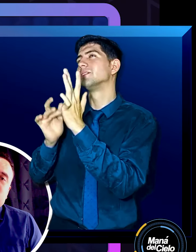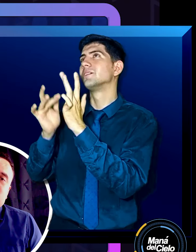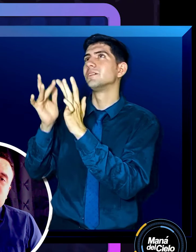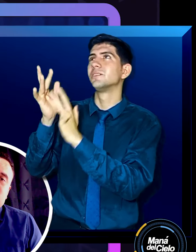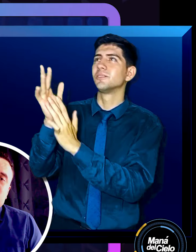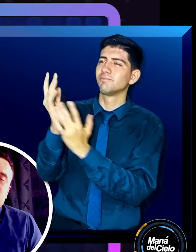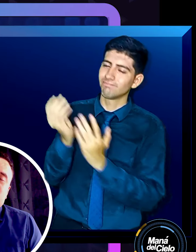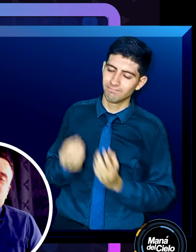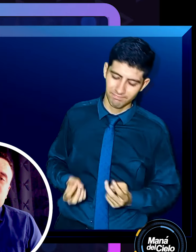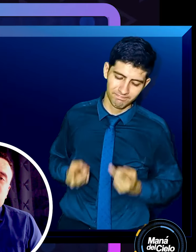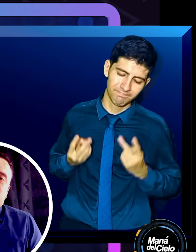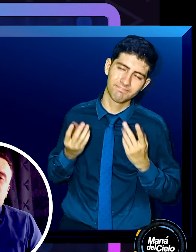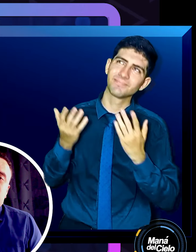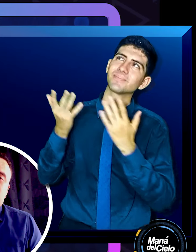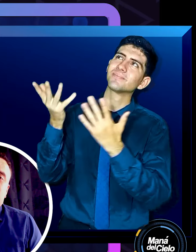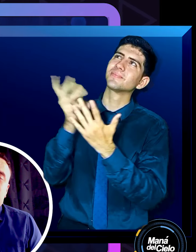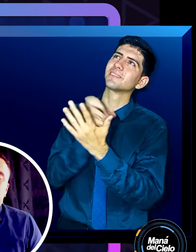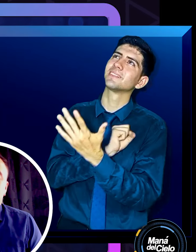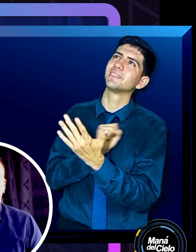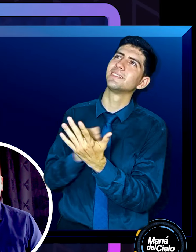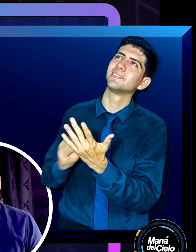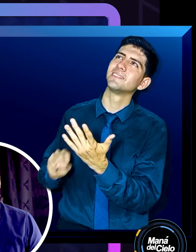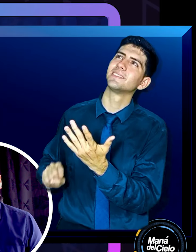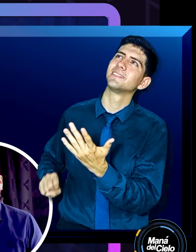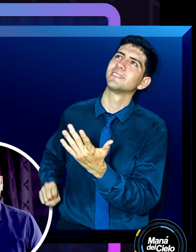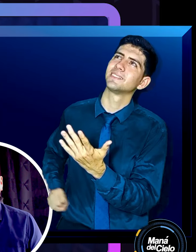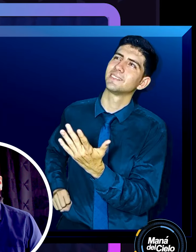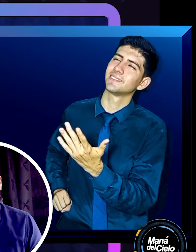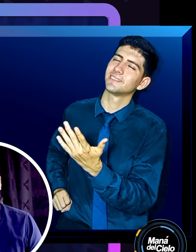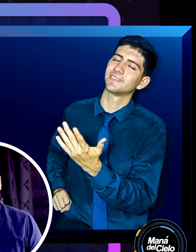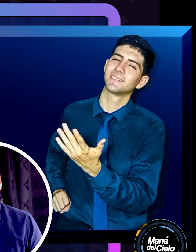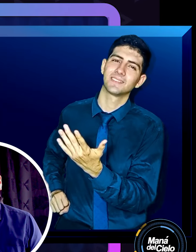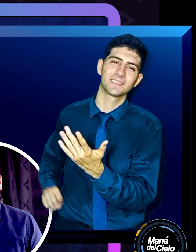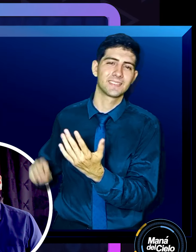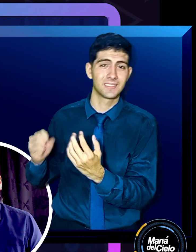somos del Señor. Sea que